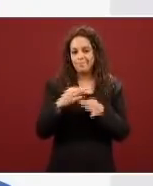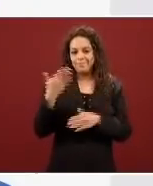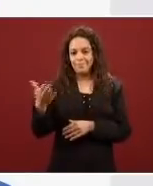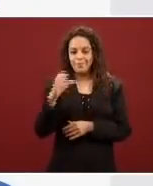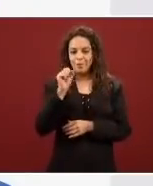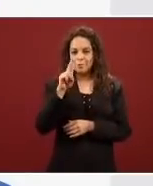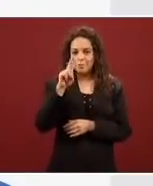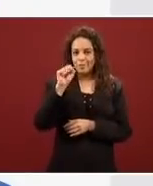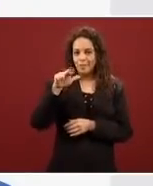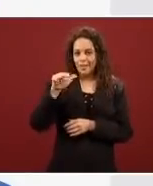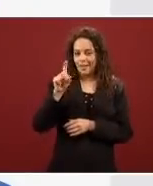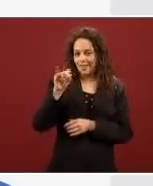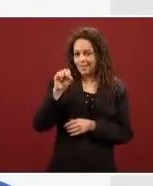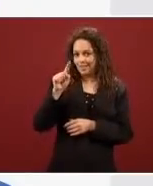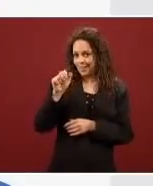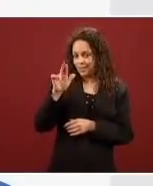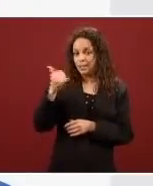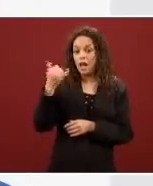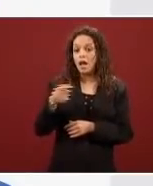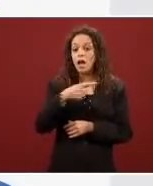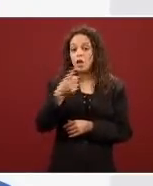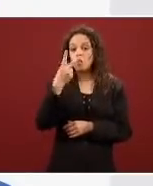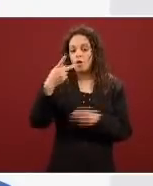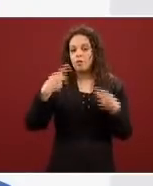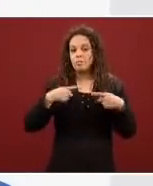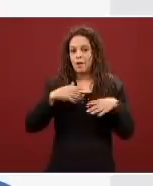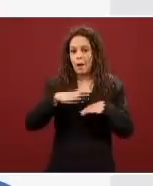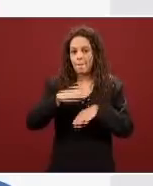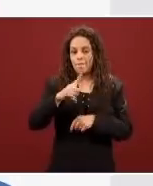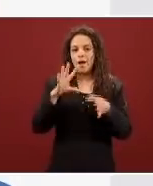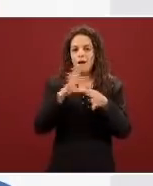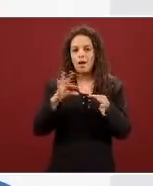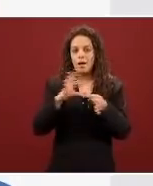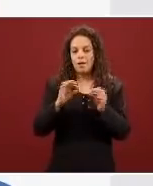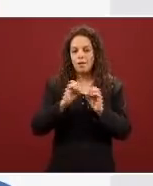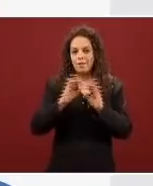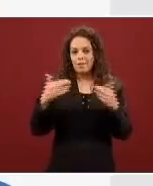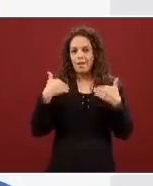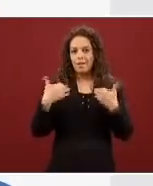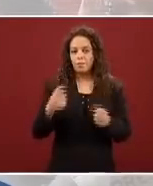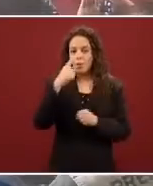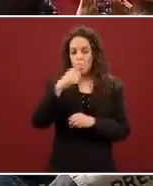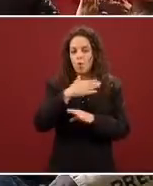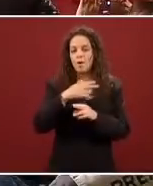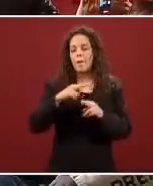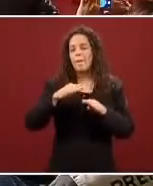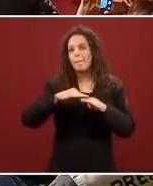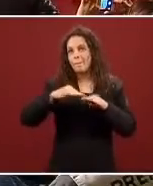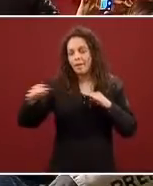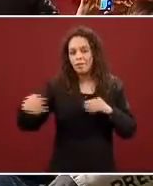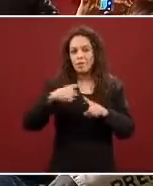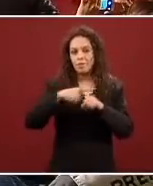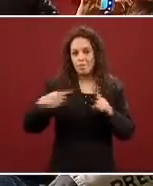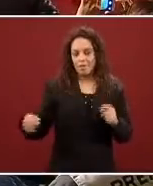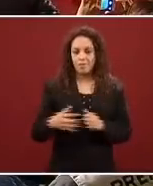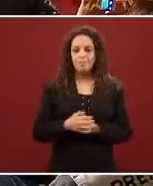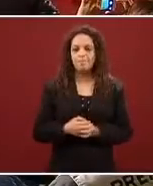dos personas más explicando exactamente lo que es este 1.5 metros. La siguiente, por favor.